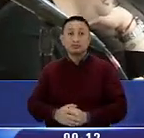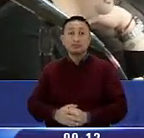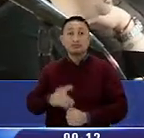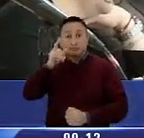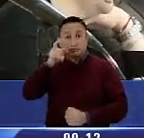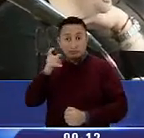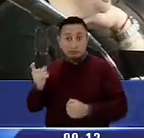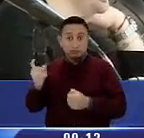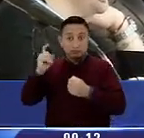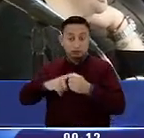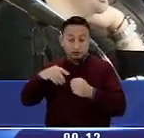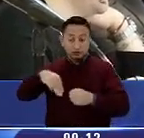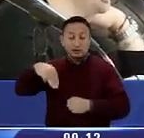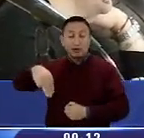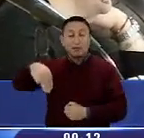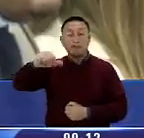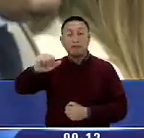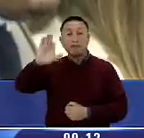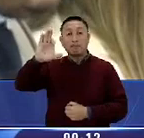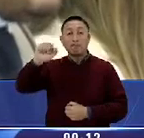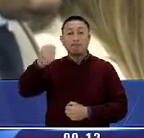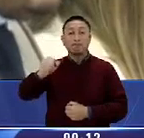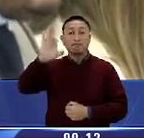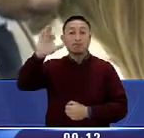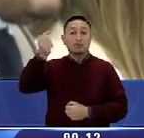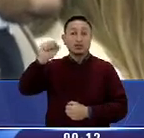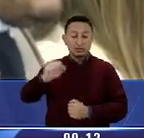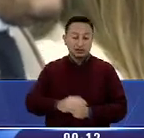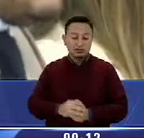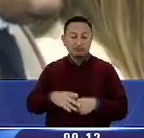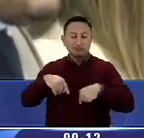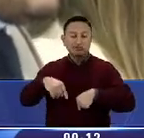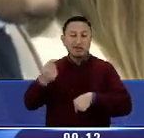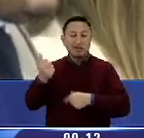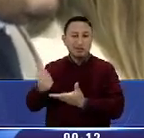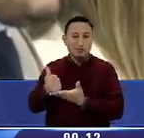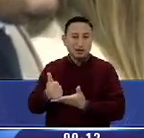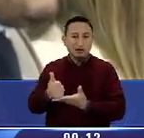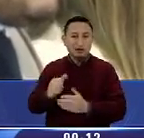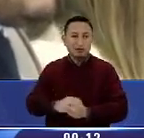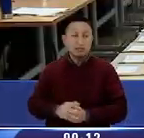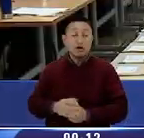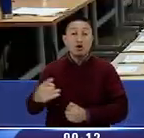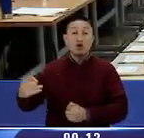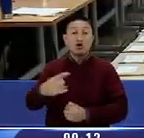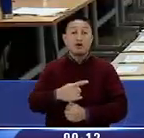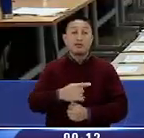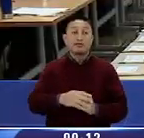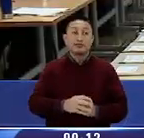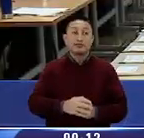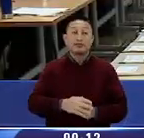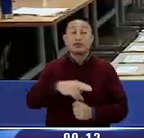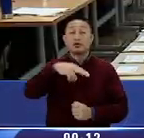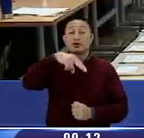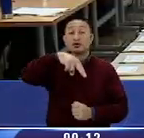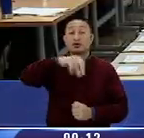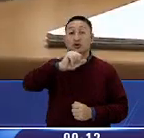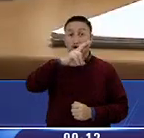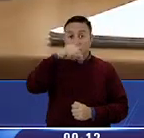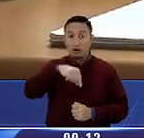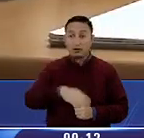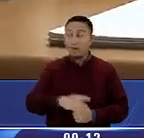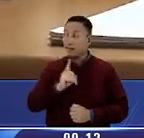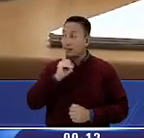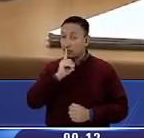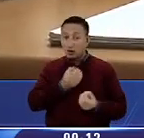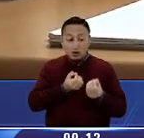fiscalía dentro del caso Metástasis y se habrían beneficiado o filtrado información que favoreció al narcotraficante Leandro Norero, líder de